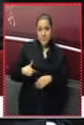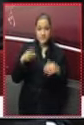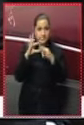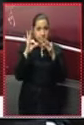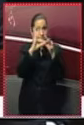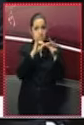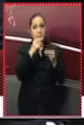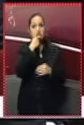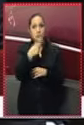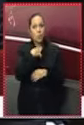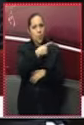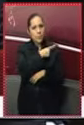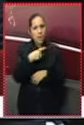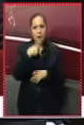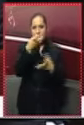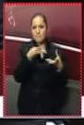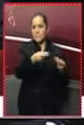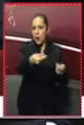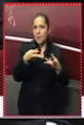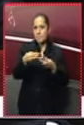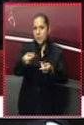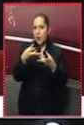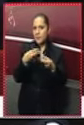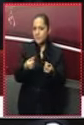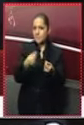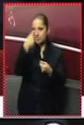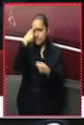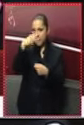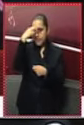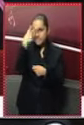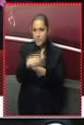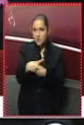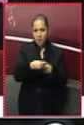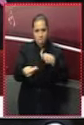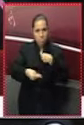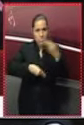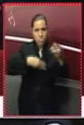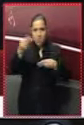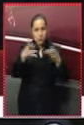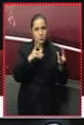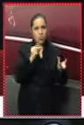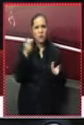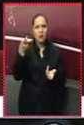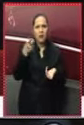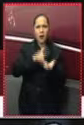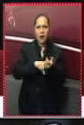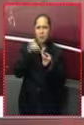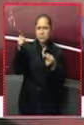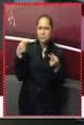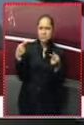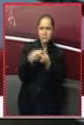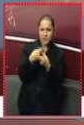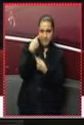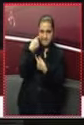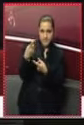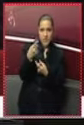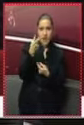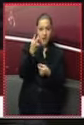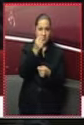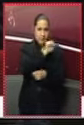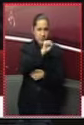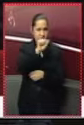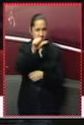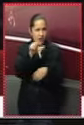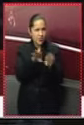mexicanos y que no hace lo propio, porque ya vimos dónde quieren despachar en el futuro la Secretaría de Salud. Esta